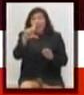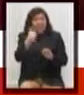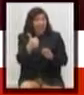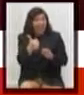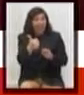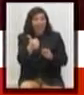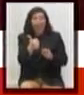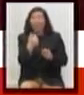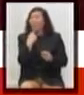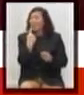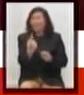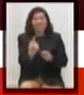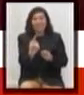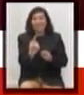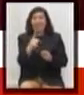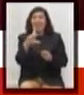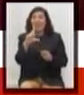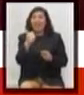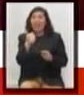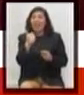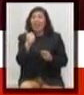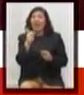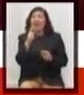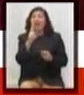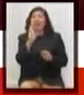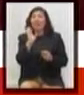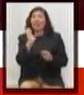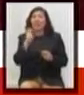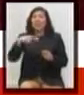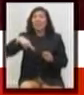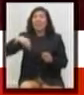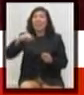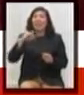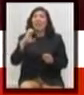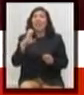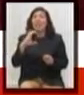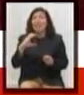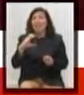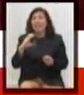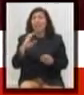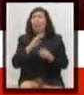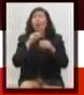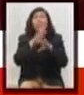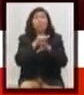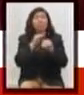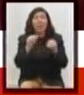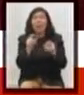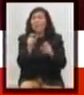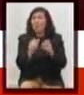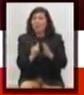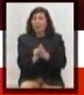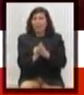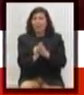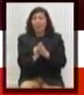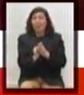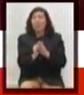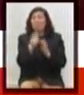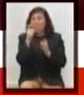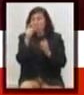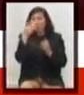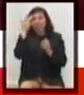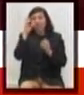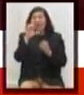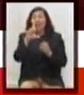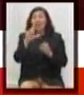se debe decir la RENIEC. Pero es un error difundidísimo y lo oigo a personas supuestamente cultas,